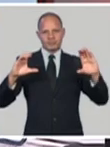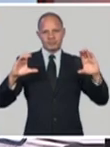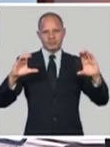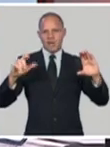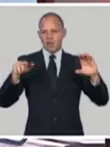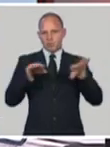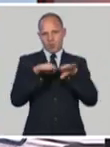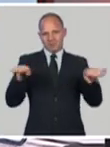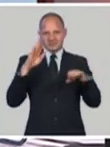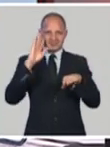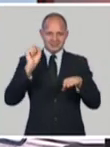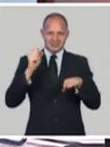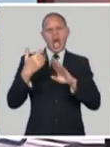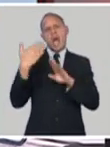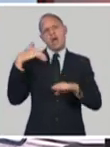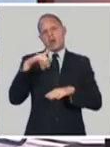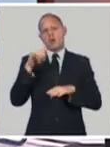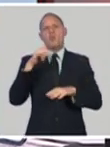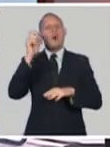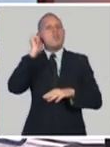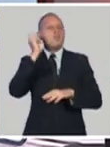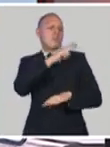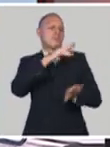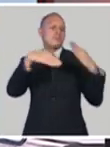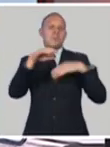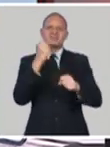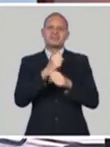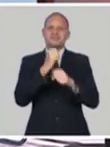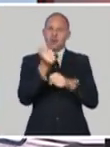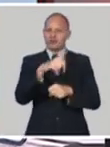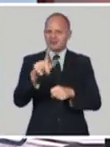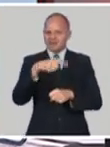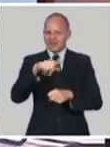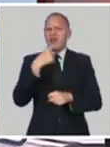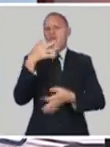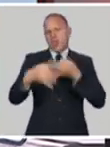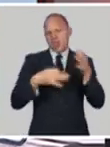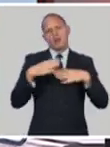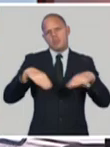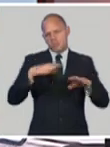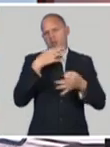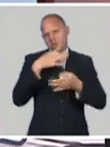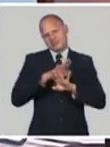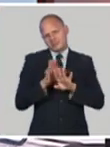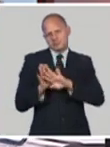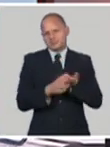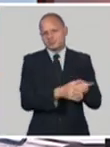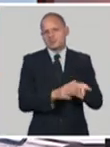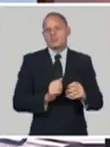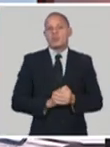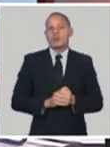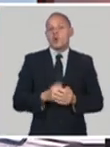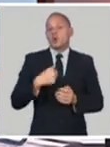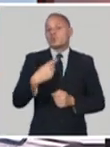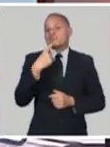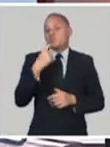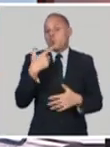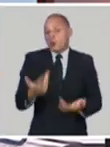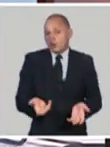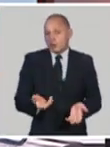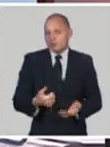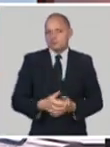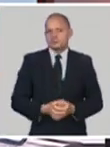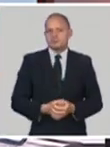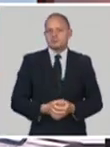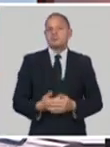Trabajo, en más de una mesa redonda. Pero lo que quiero decir es que el diseño